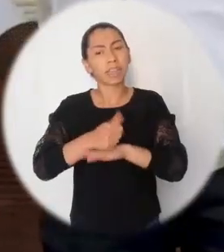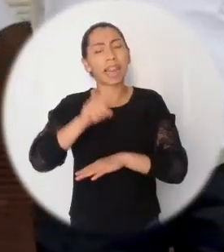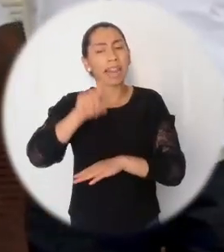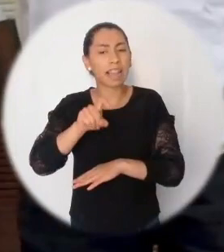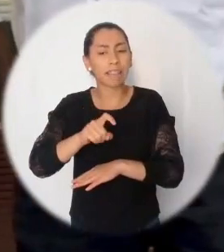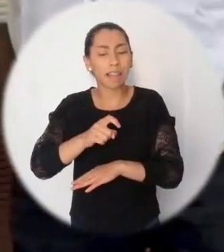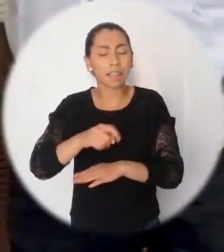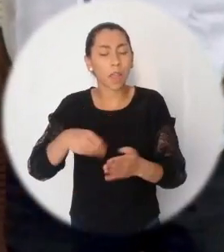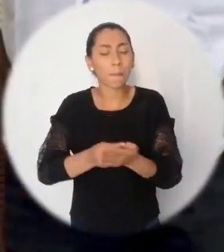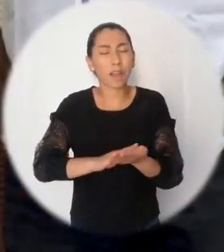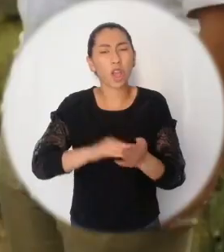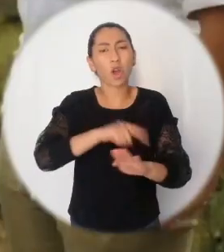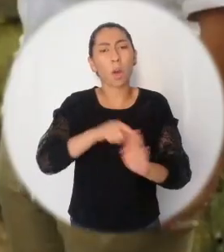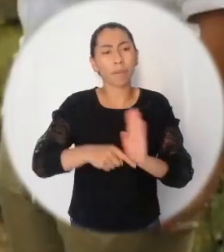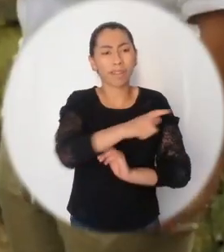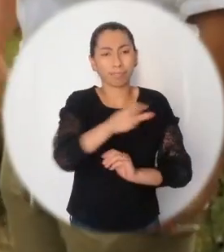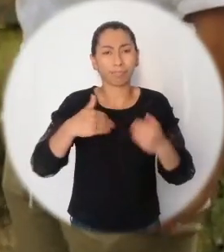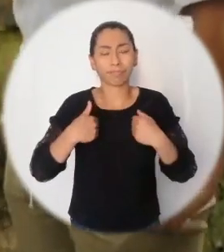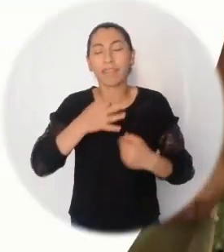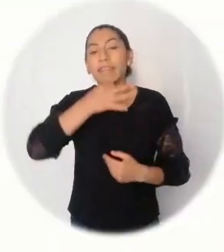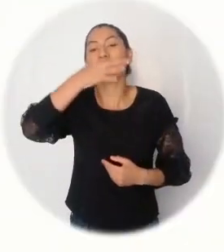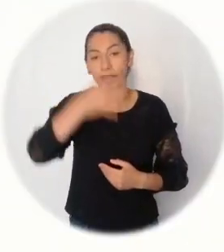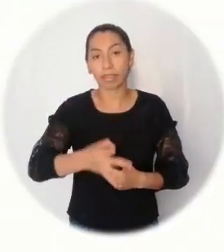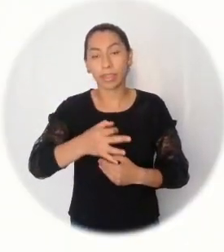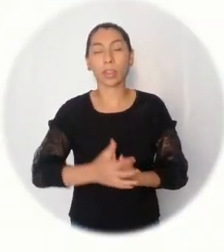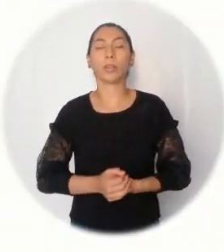que se necesita es una reparación genuina a las víctimas del conflicto.